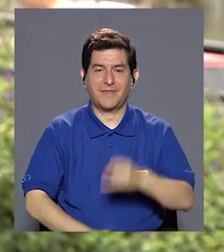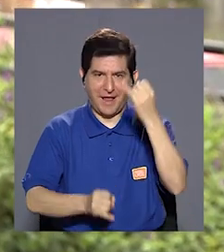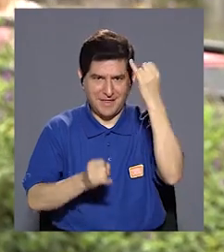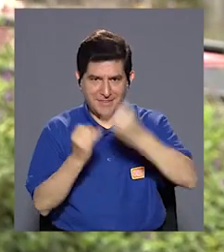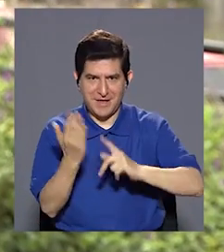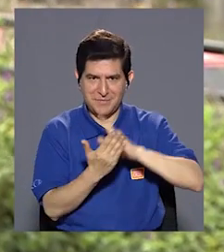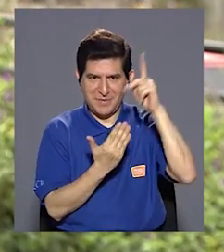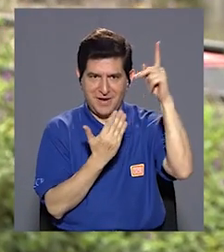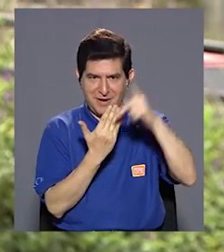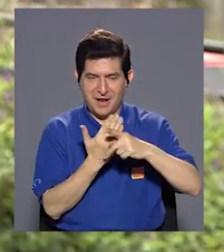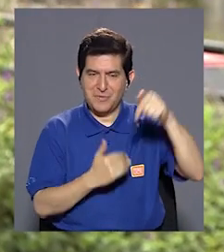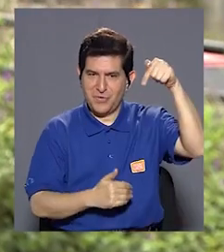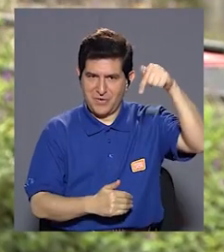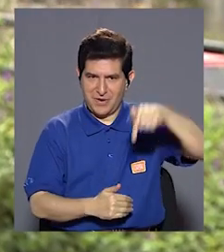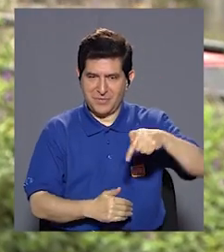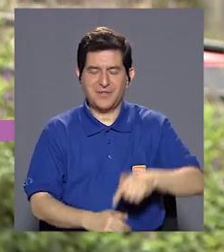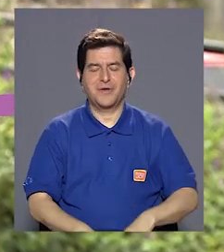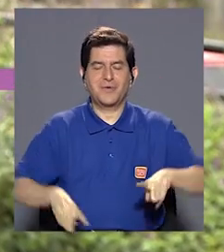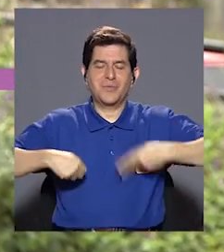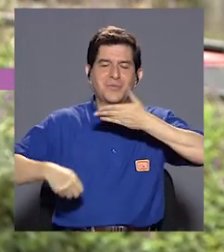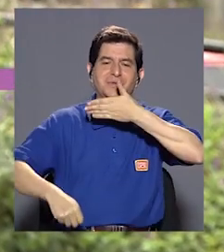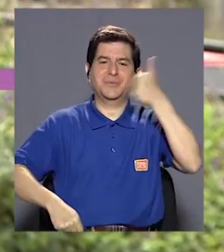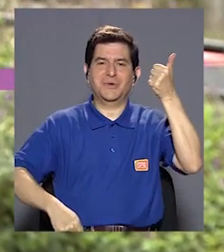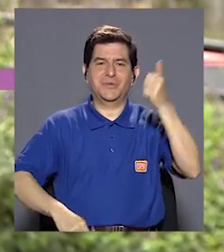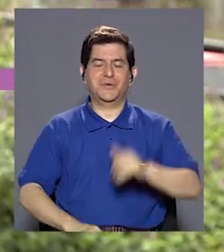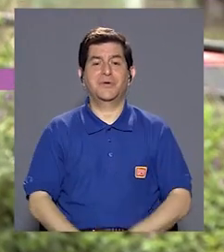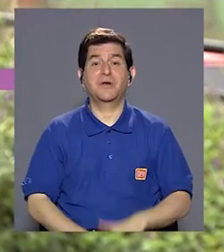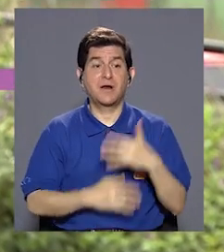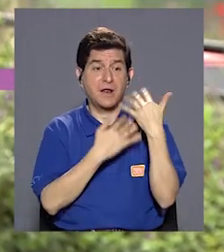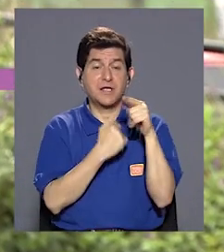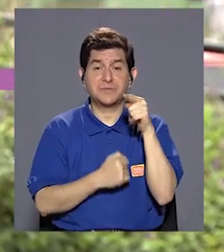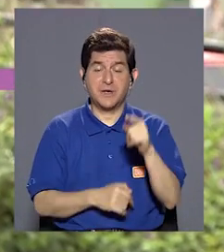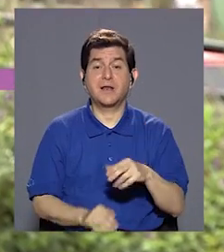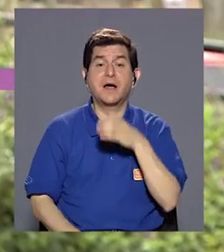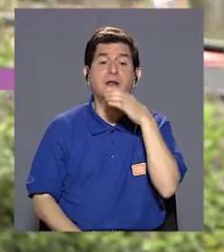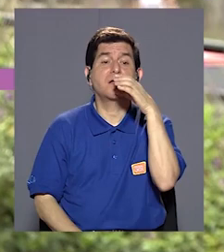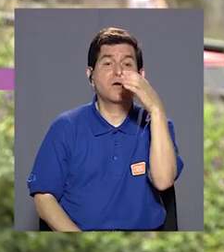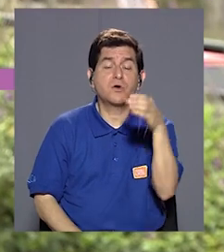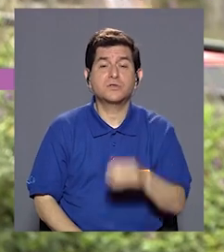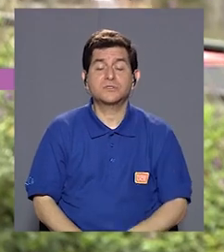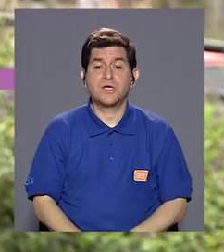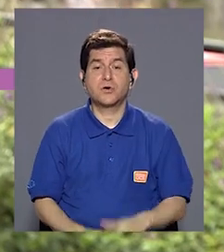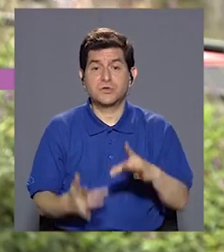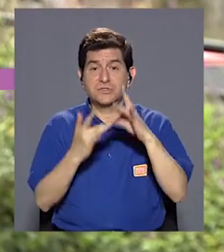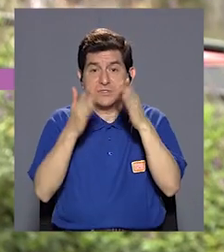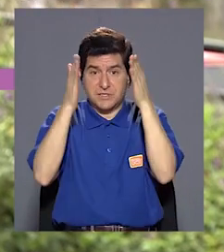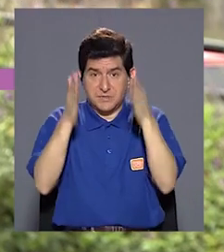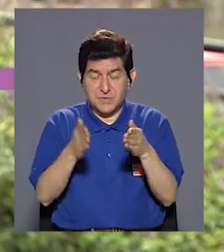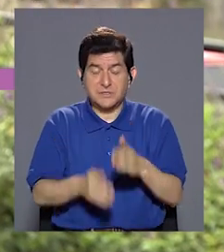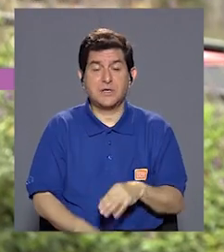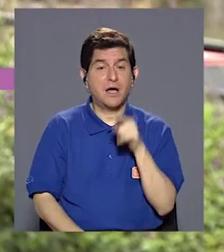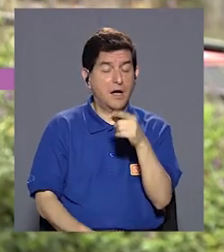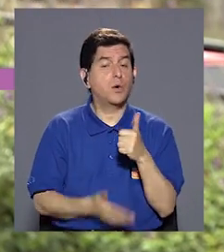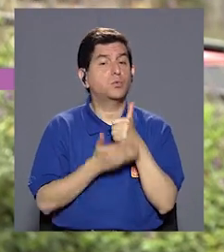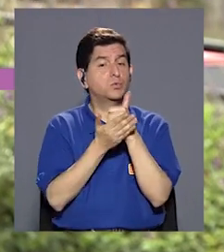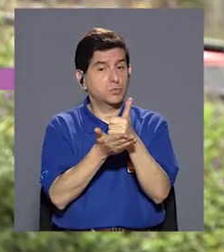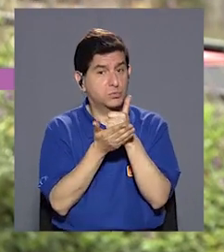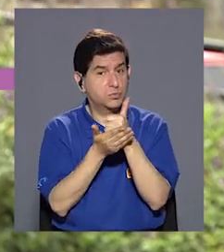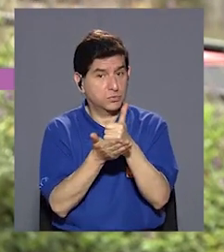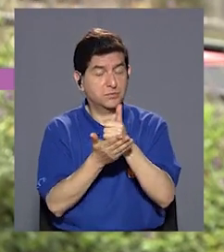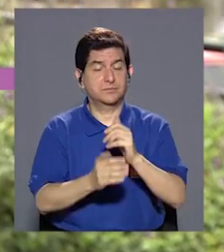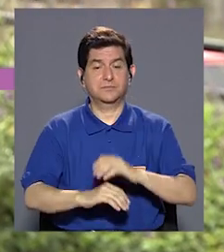Hemos llegado al final de nuestro programa Vivir Mejor. Esperamos que las recomendaciones de nuestro especialista les sean de